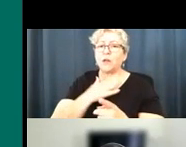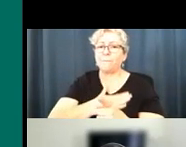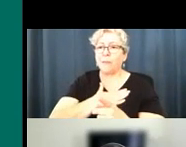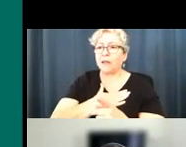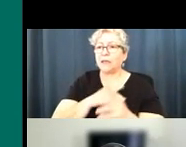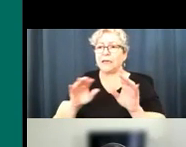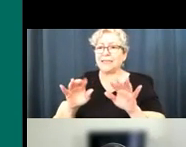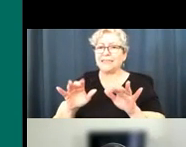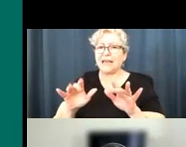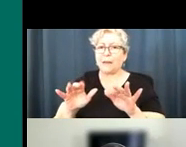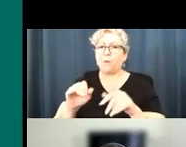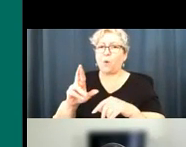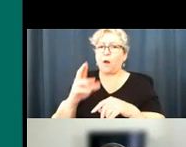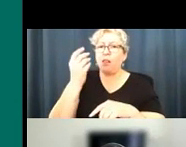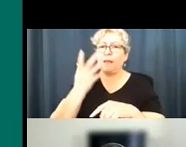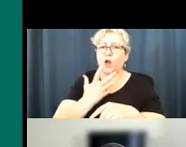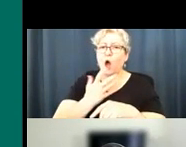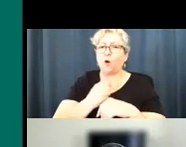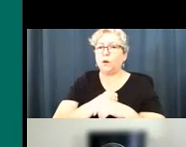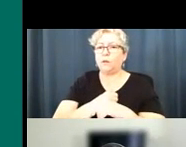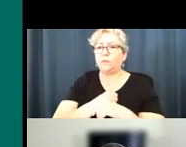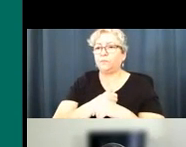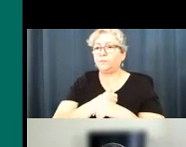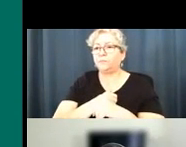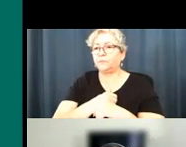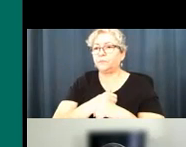pregunta, por favor, escríbanla o déjenos saber.